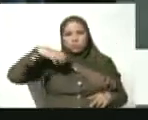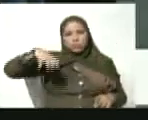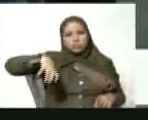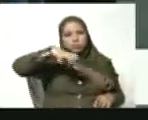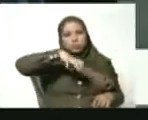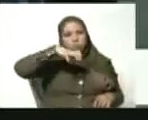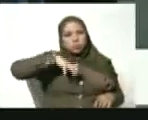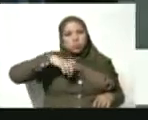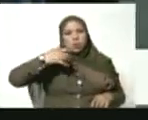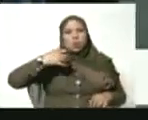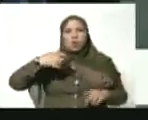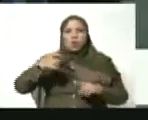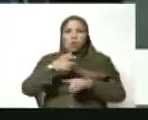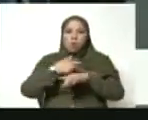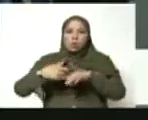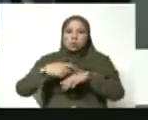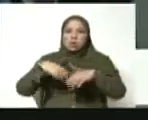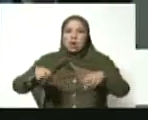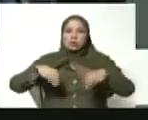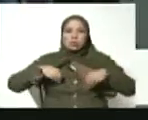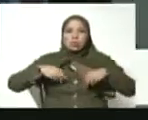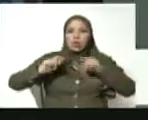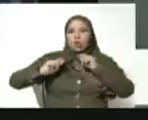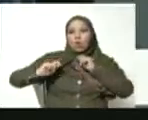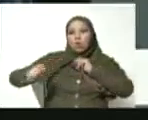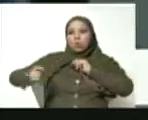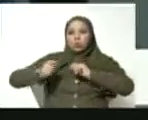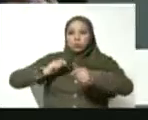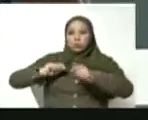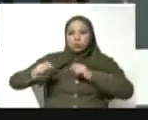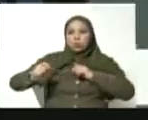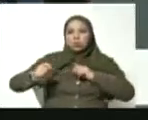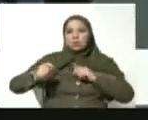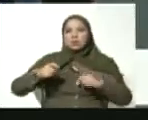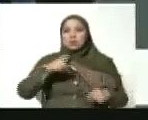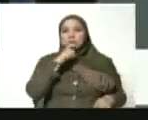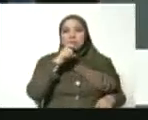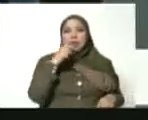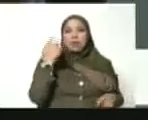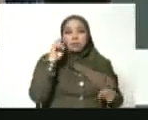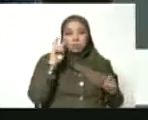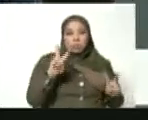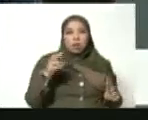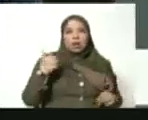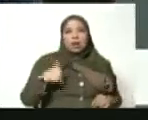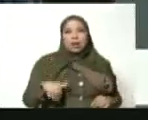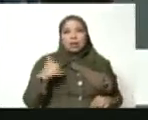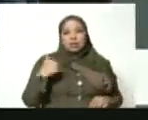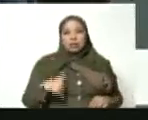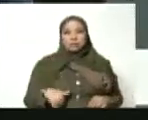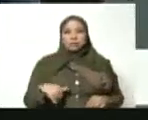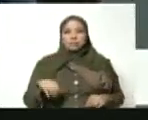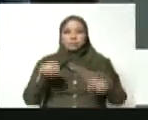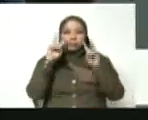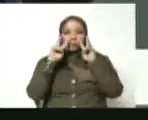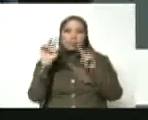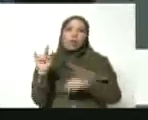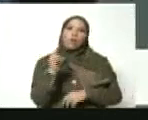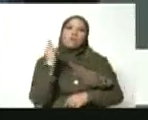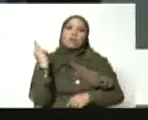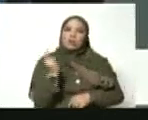los gobiernos extremistas asumen el control. Y esto es gravísimo, lo vemos ahora en Argentina, lo vimos en Bolivia, lo